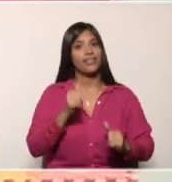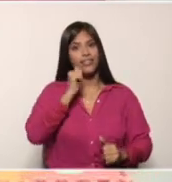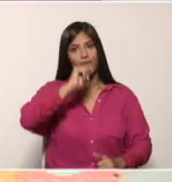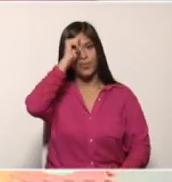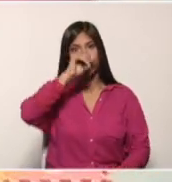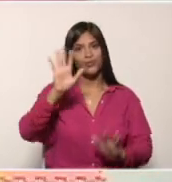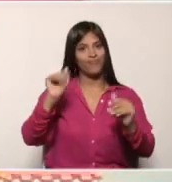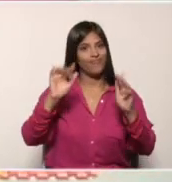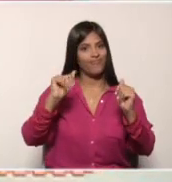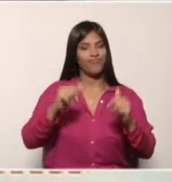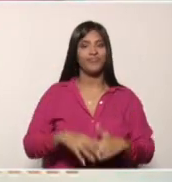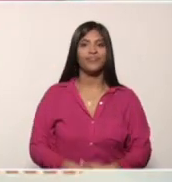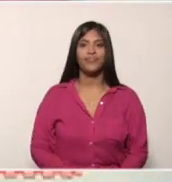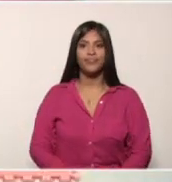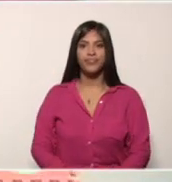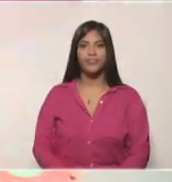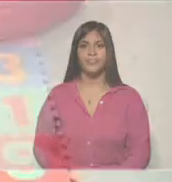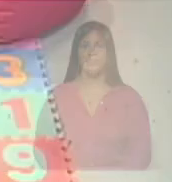semana! Chao.